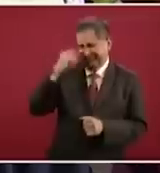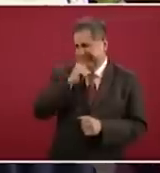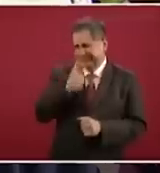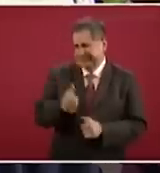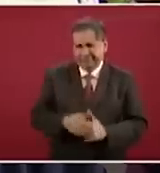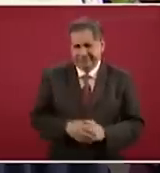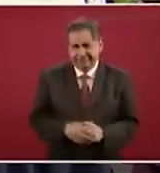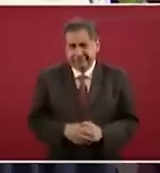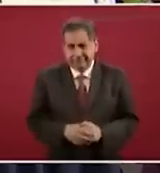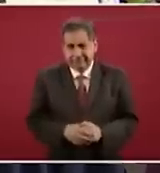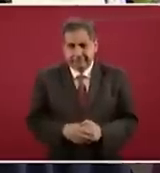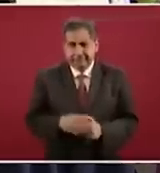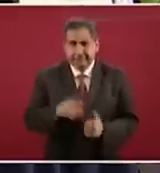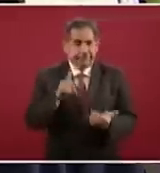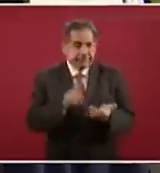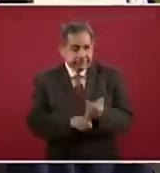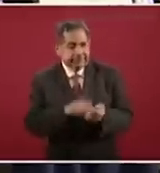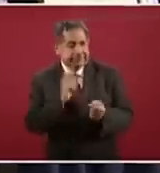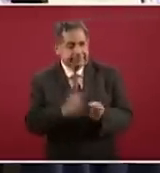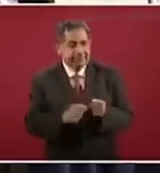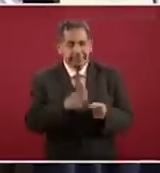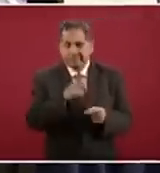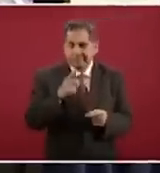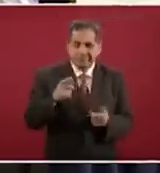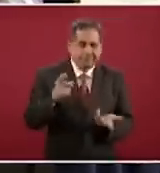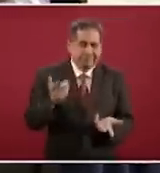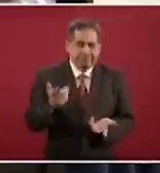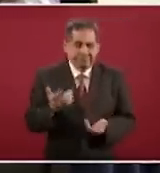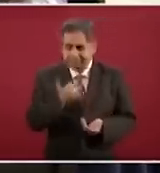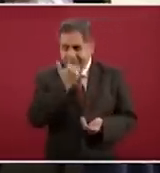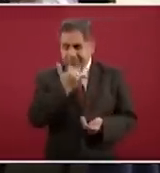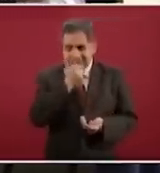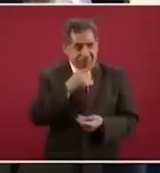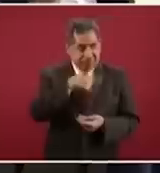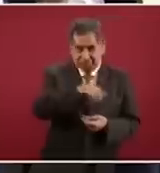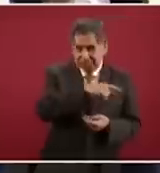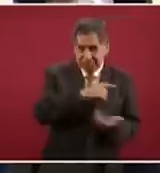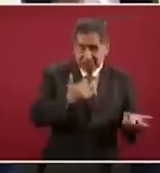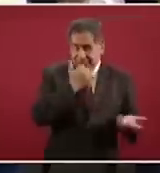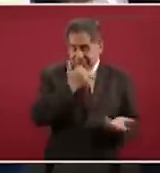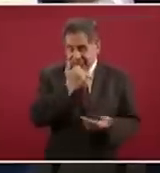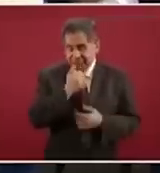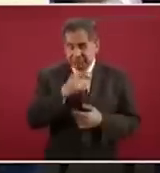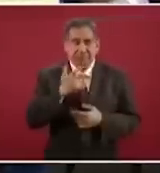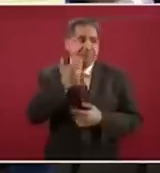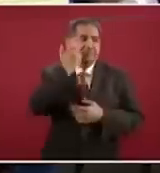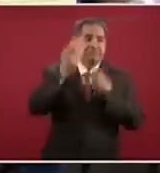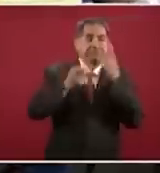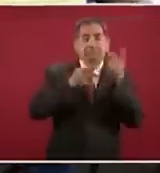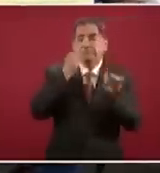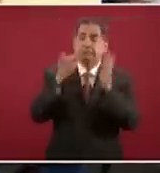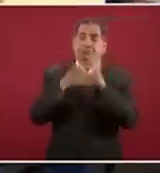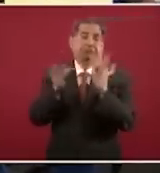Y en realidad todo eso era pura demagogia.